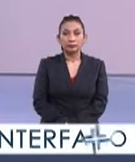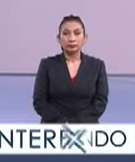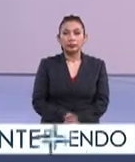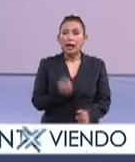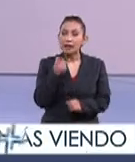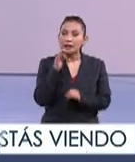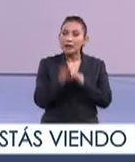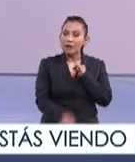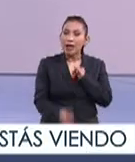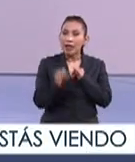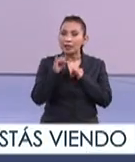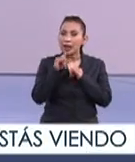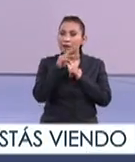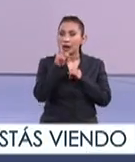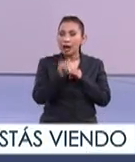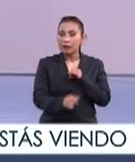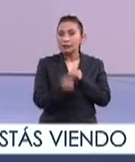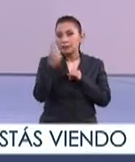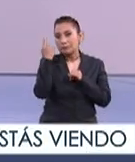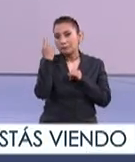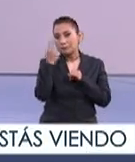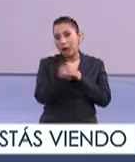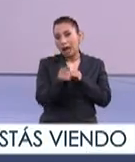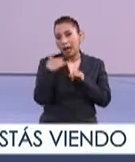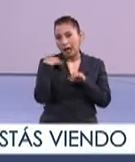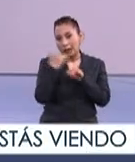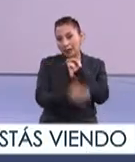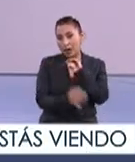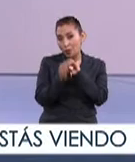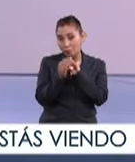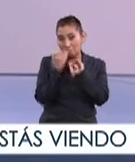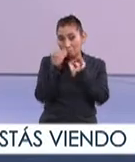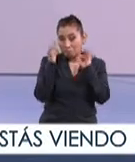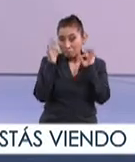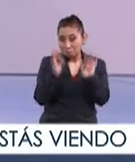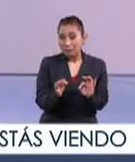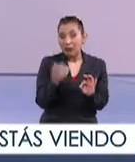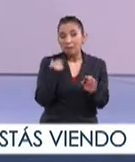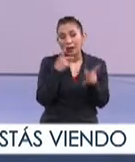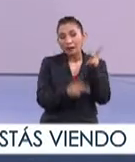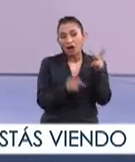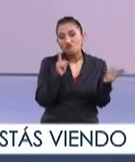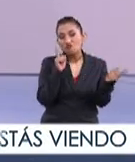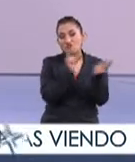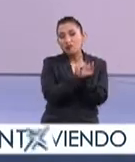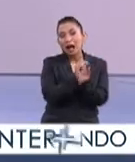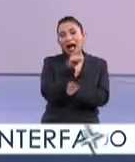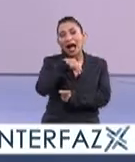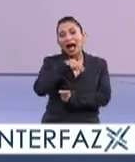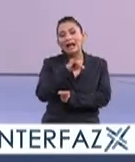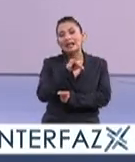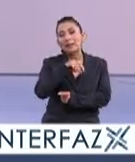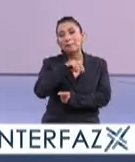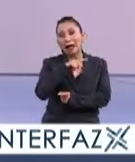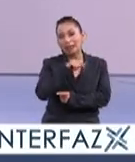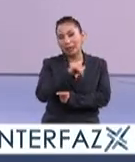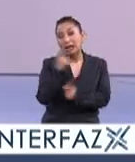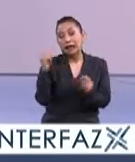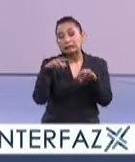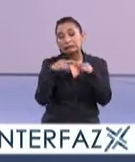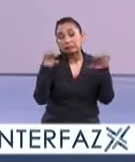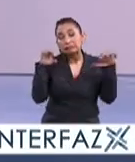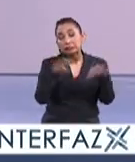Llegamos a la parte final de Interfaz y para cerrar con broche de oro, platicaremos del encuentro Anímate, un encuentro que promueve